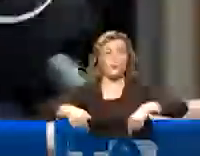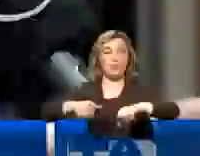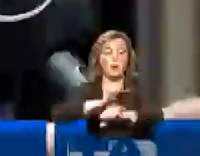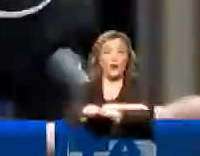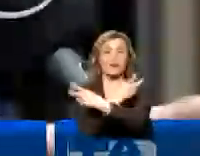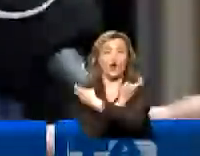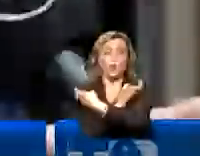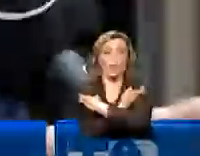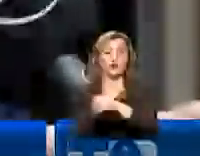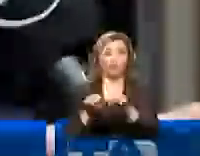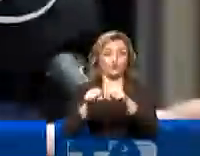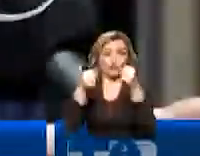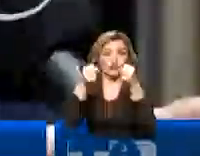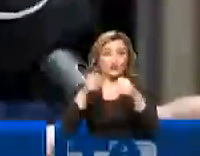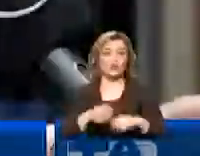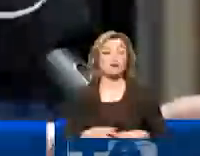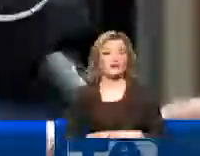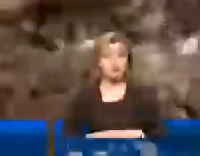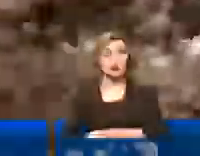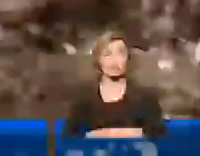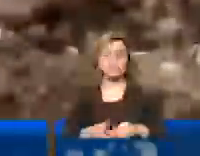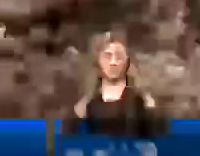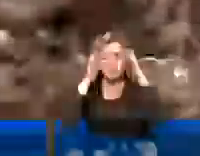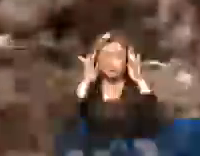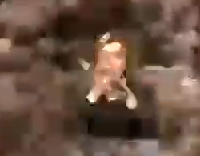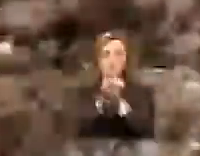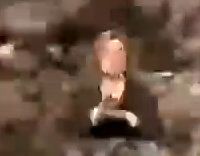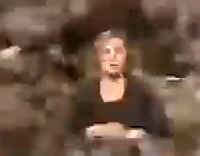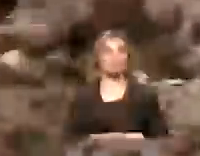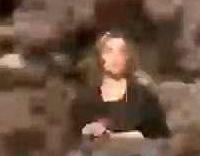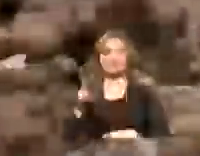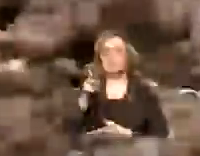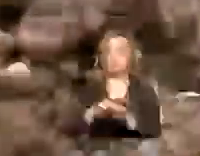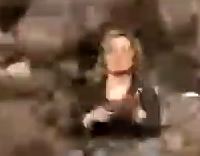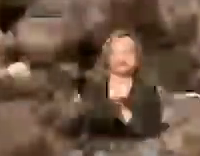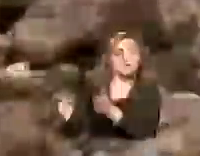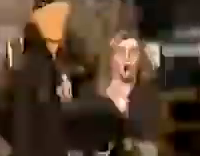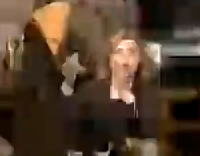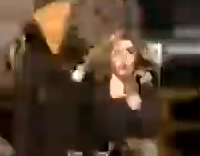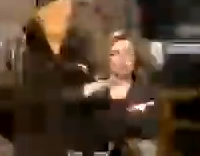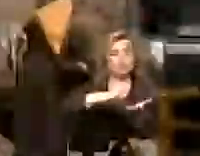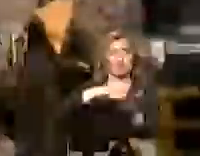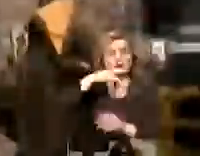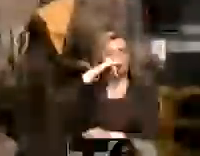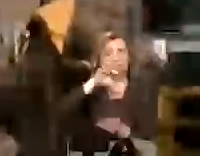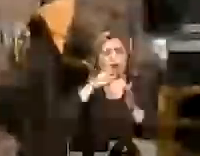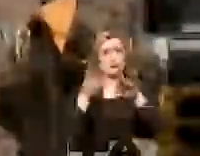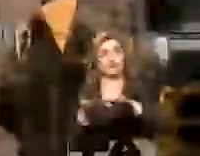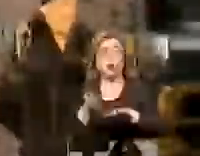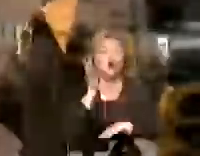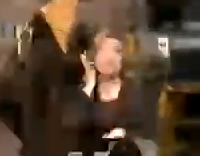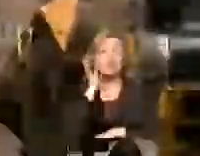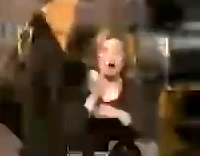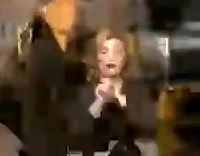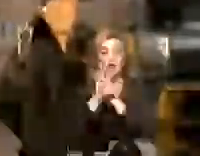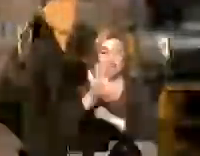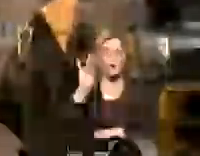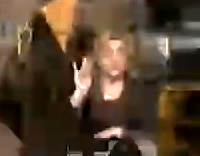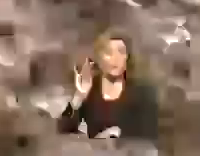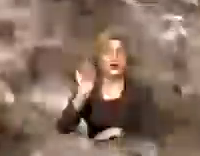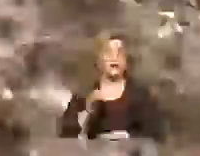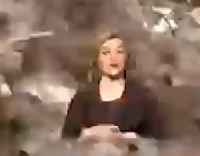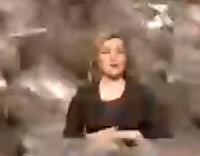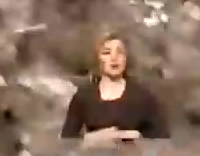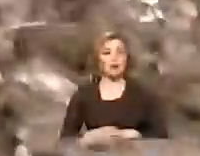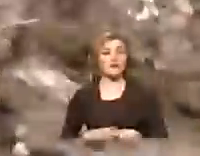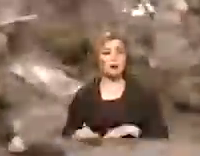ya está igual recibiendo la atención especializada. Respecto al colapso del muro que privó de la vida a los menores y a una mujer de 57 años,